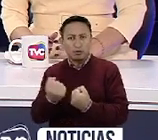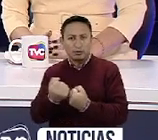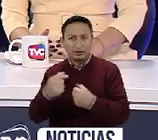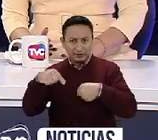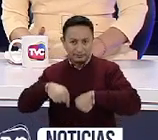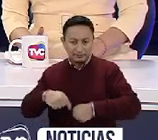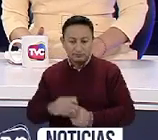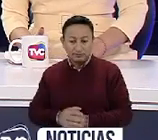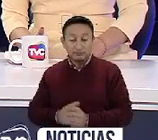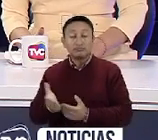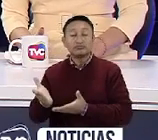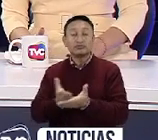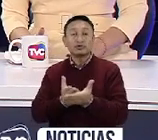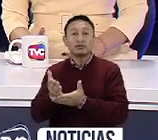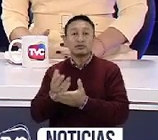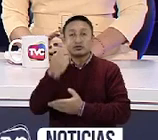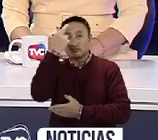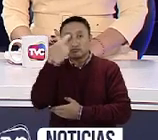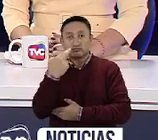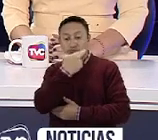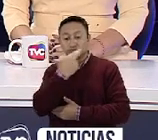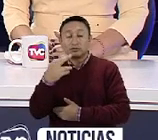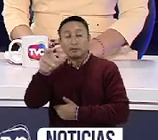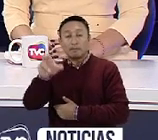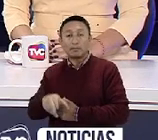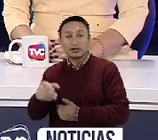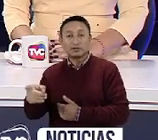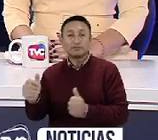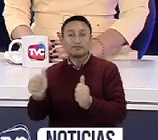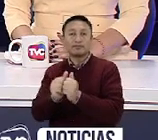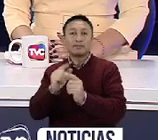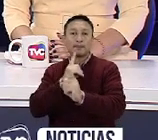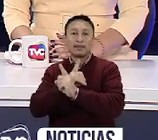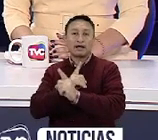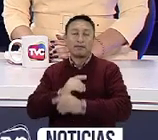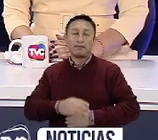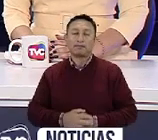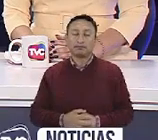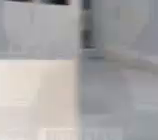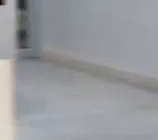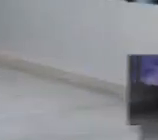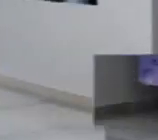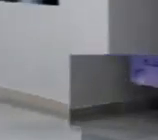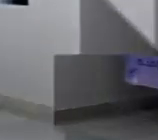encuentran los servicios de rehabilitación para personas con discapacidad.